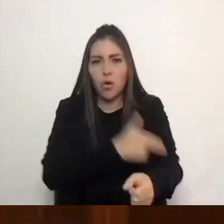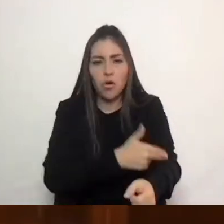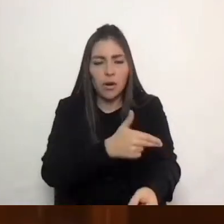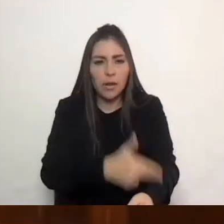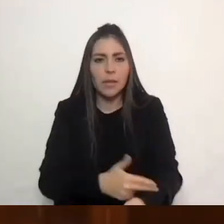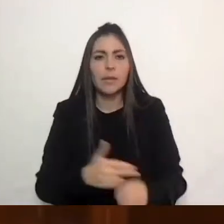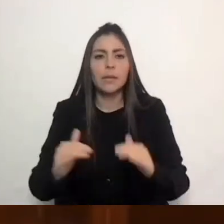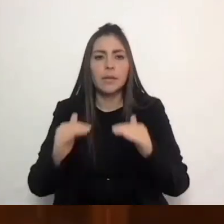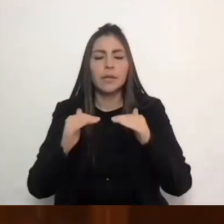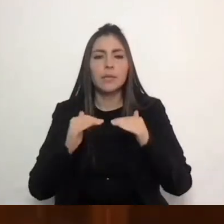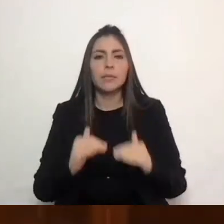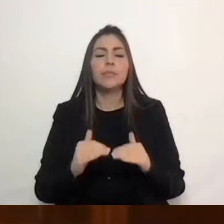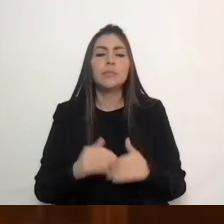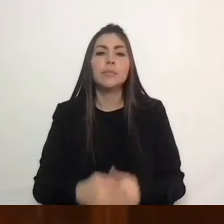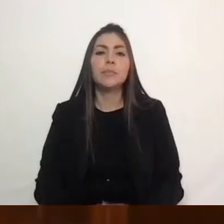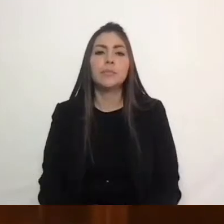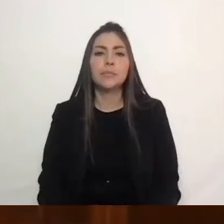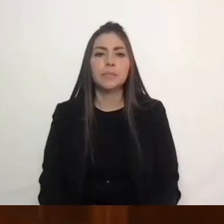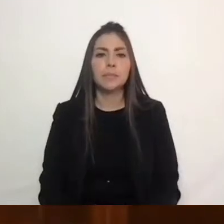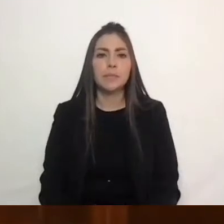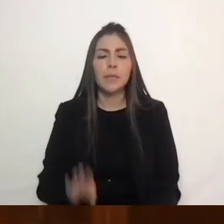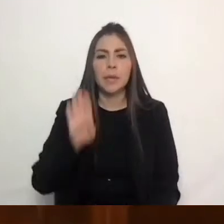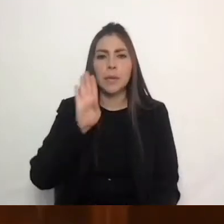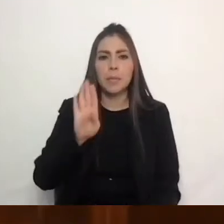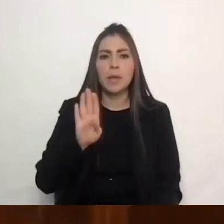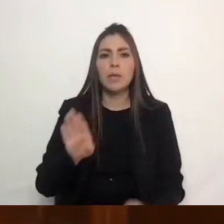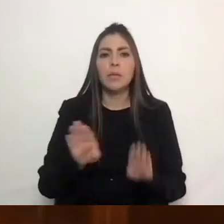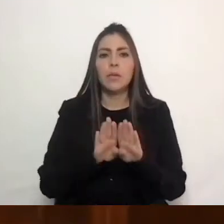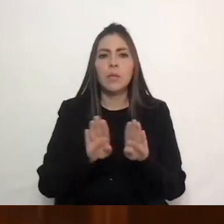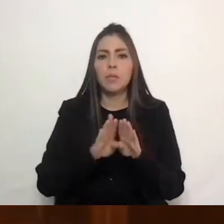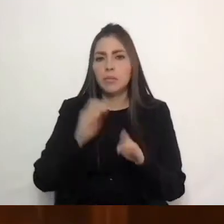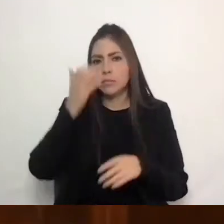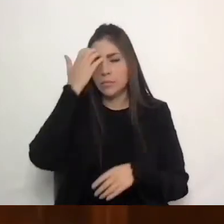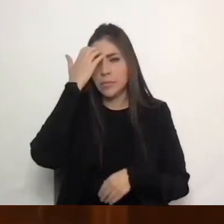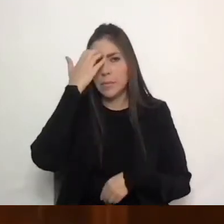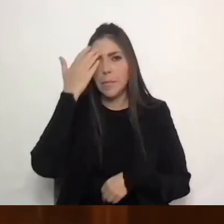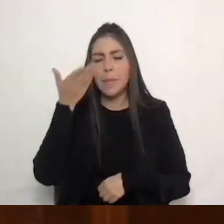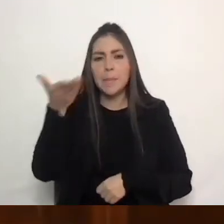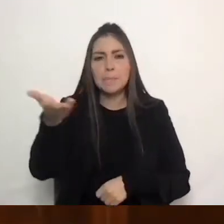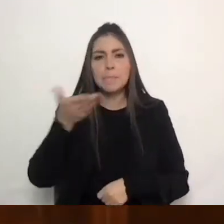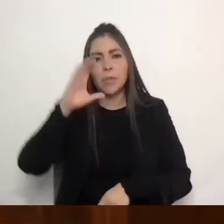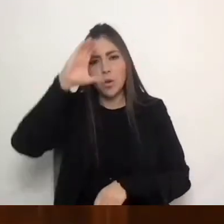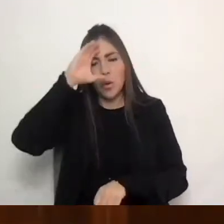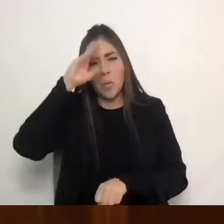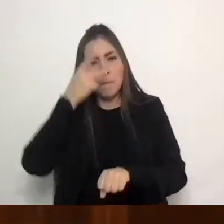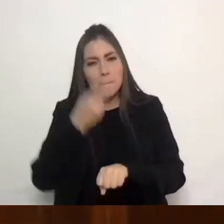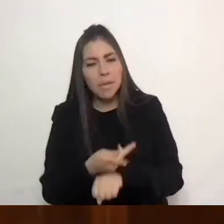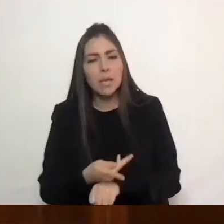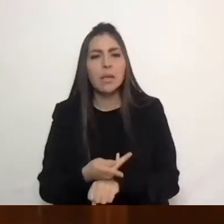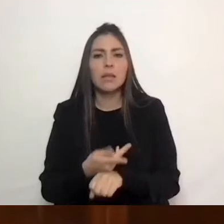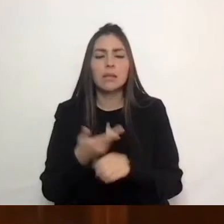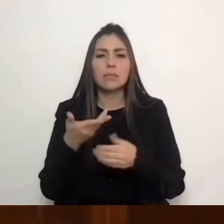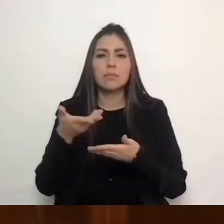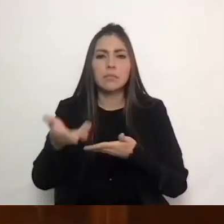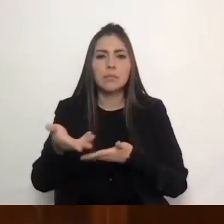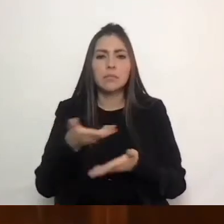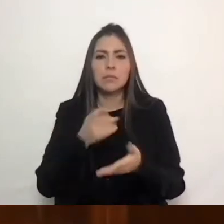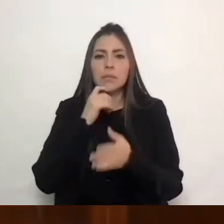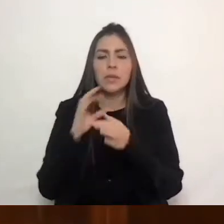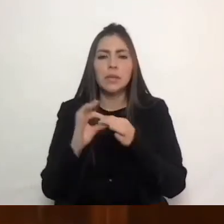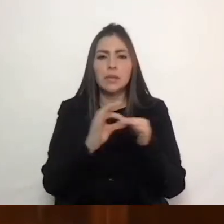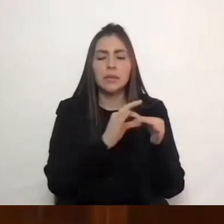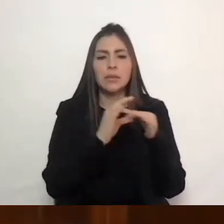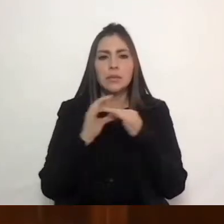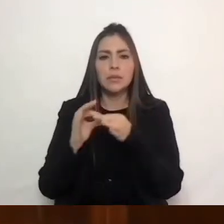de parentesco y paisanaje, compadrazgo, que son parte del conjunto de relaciones